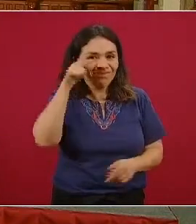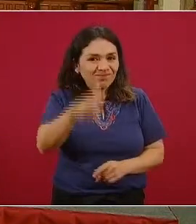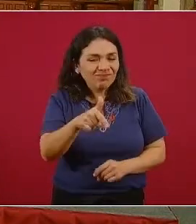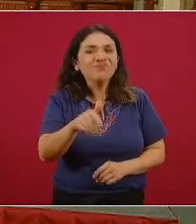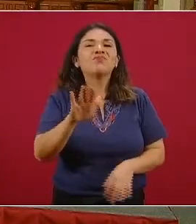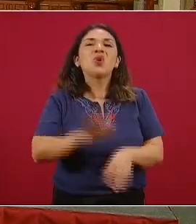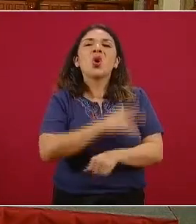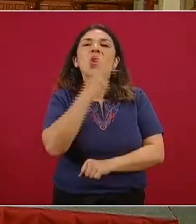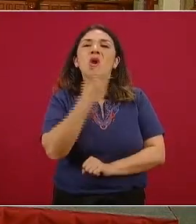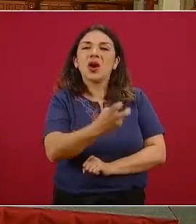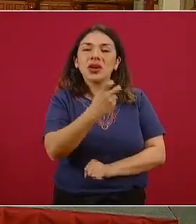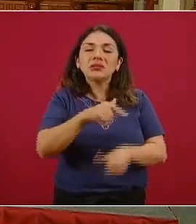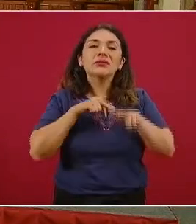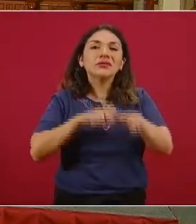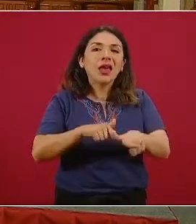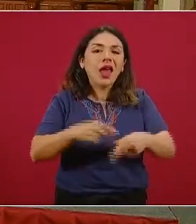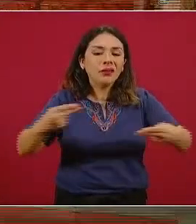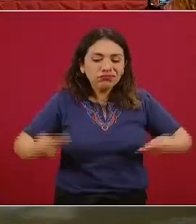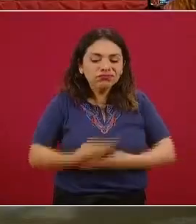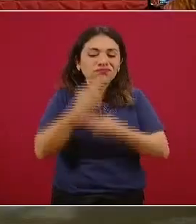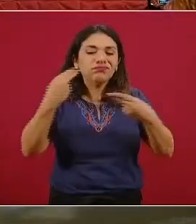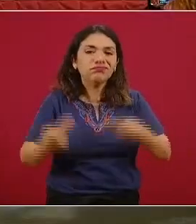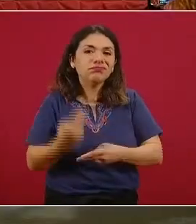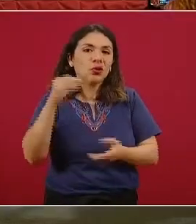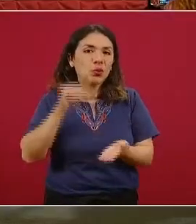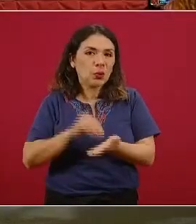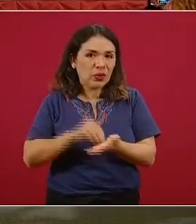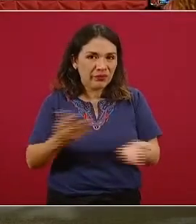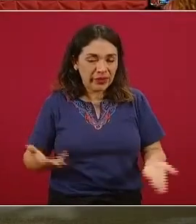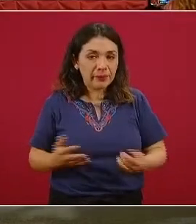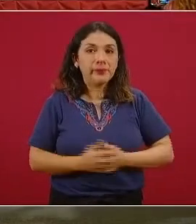principales razones por las que seguimos con estas tasas.